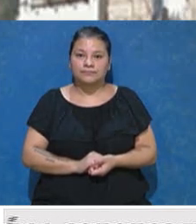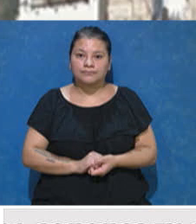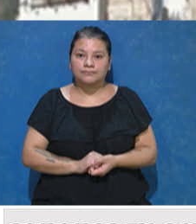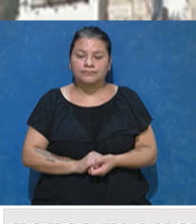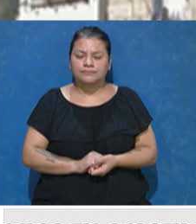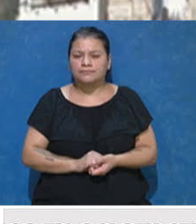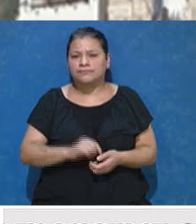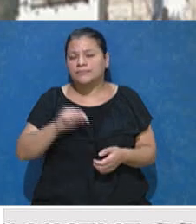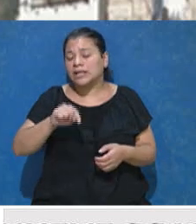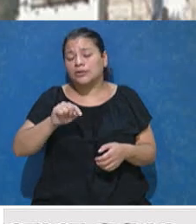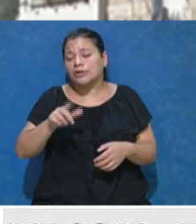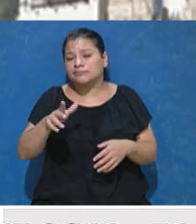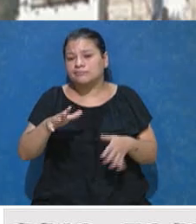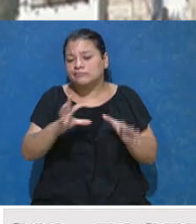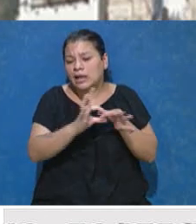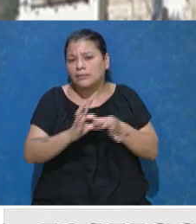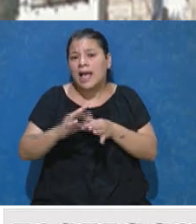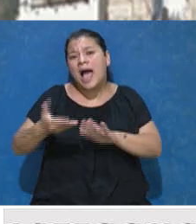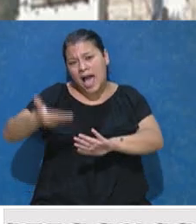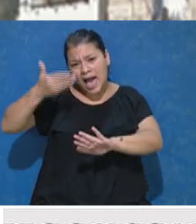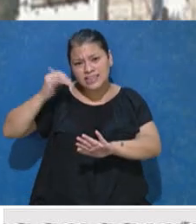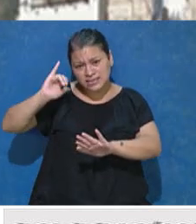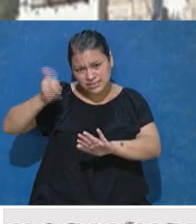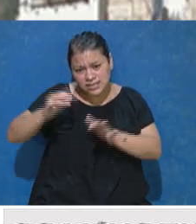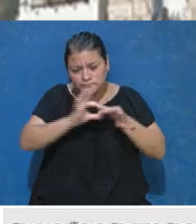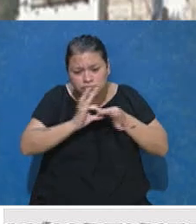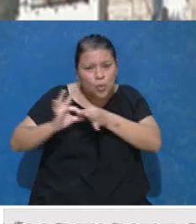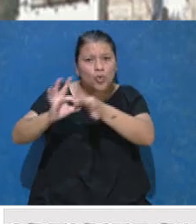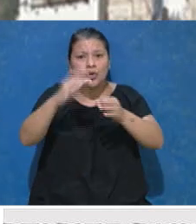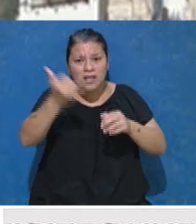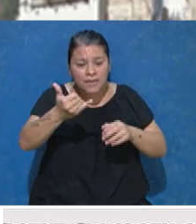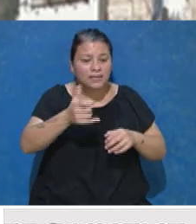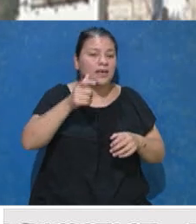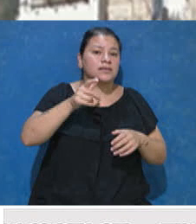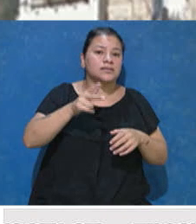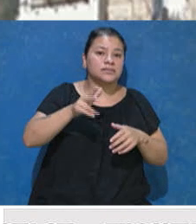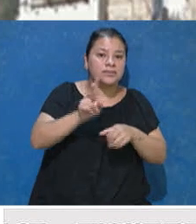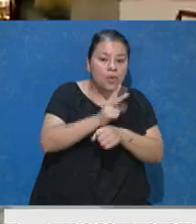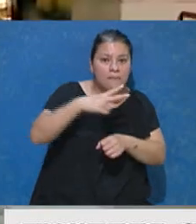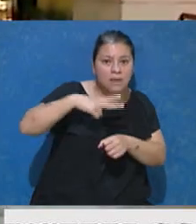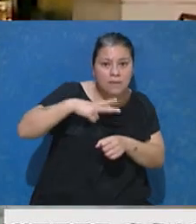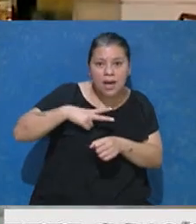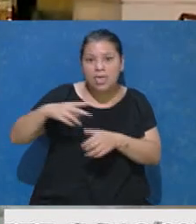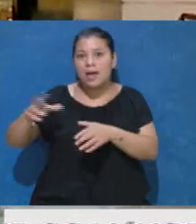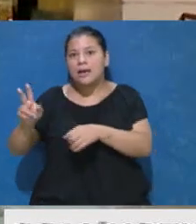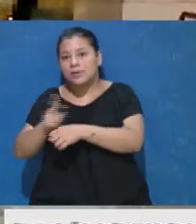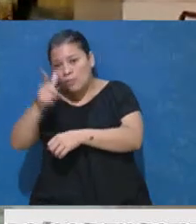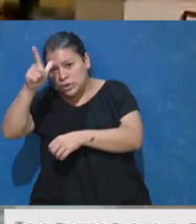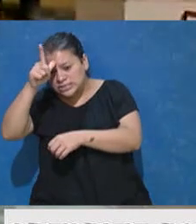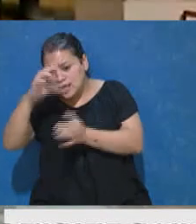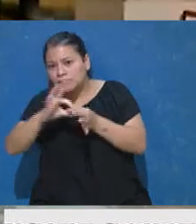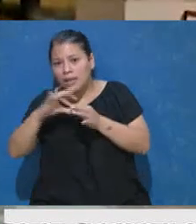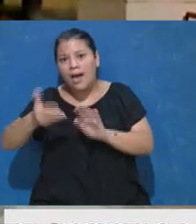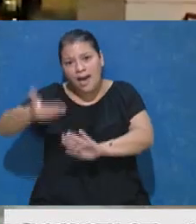esto se ha perdido alguna vez existía una coordinación entre ambas seguridades yo todo esto termina repercutiendo en